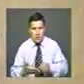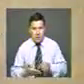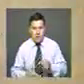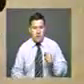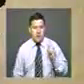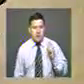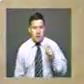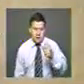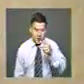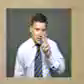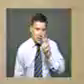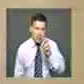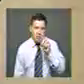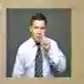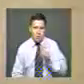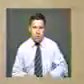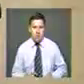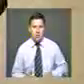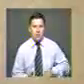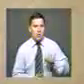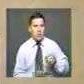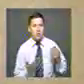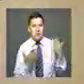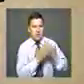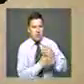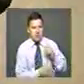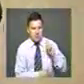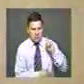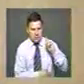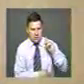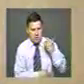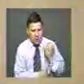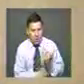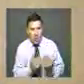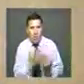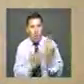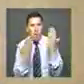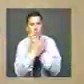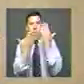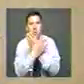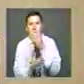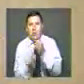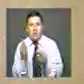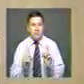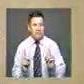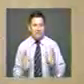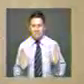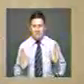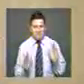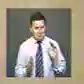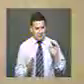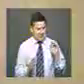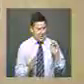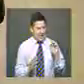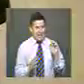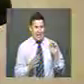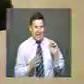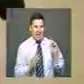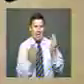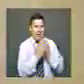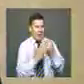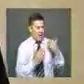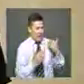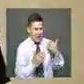siglo XVII no podía ser un contrato para esta innovación jurídica, y por eso